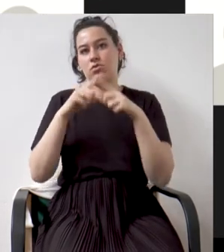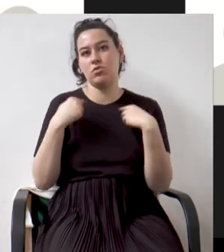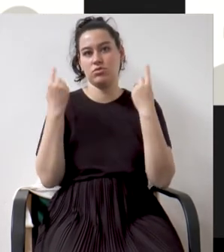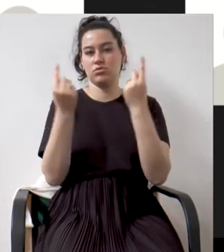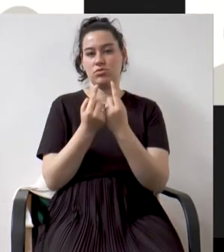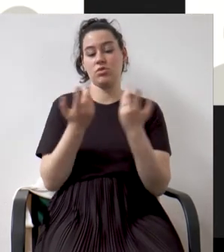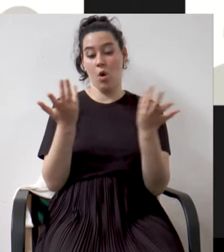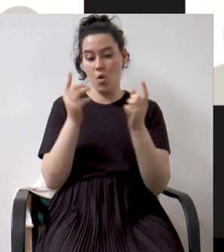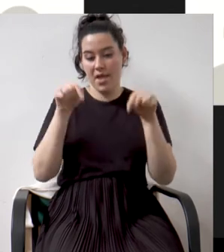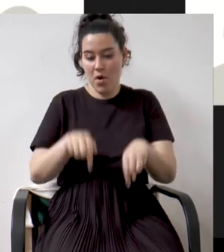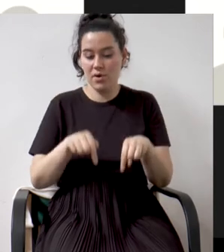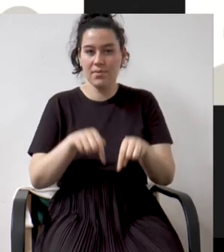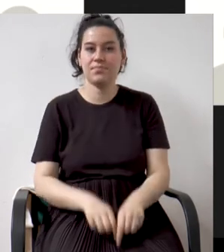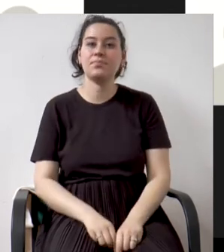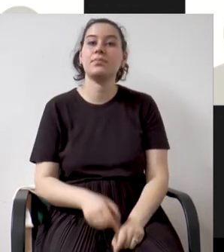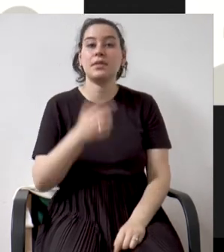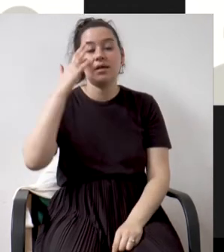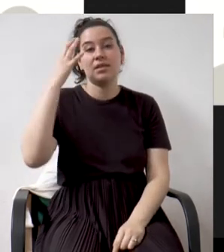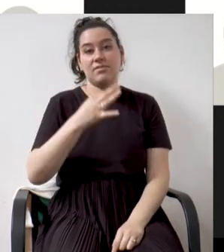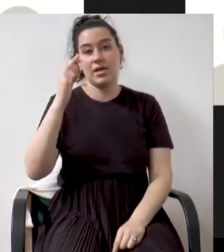en el CURE. De hecho, ya,